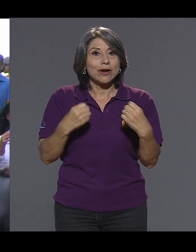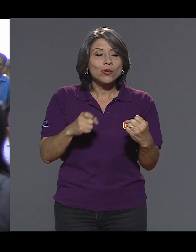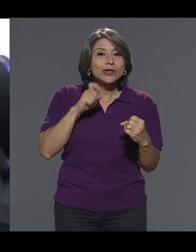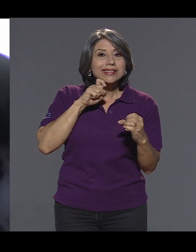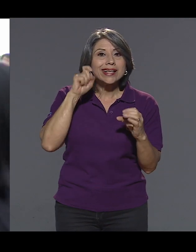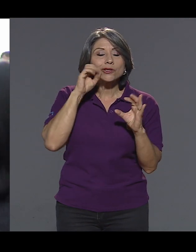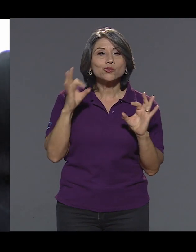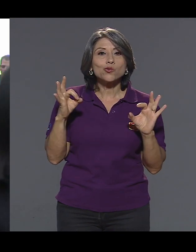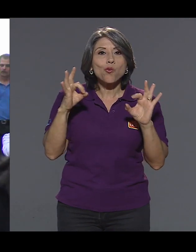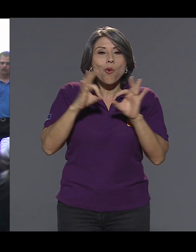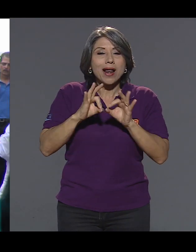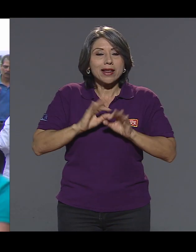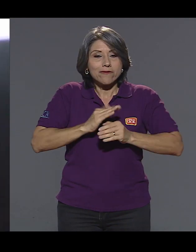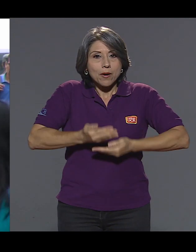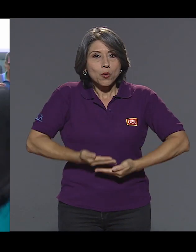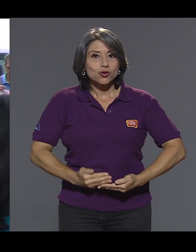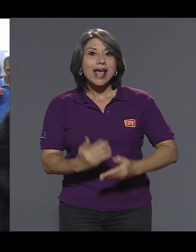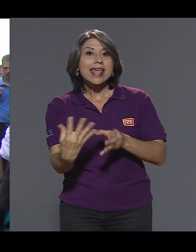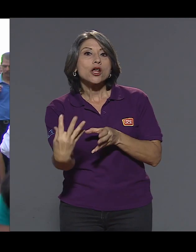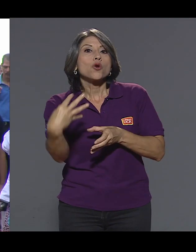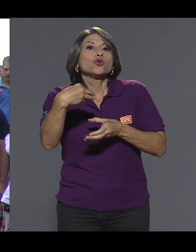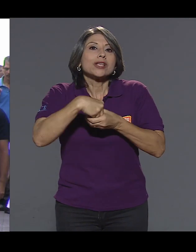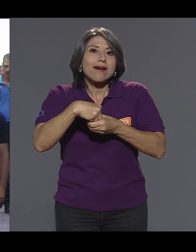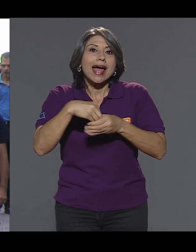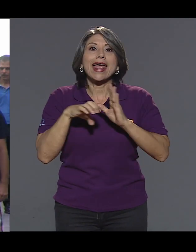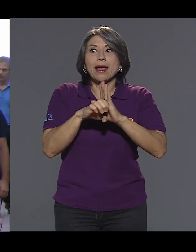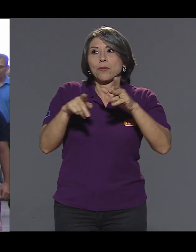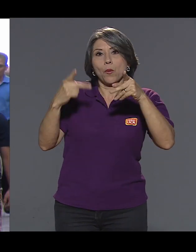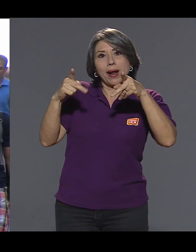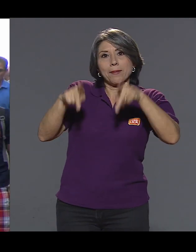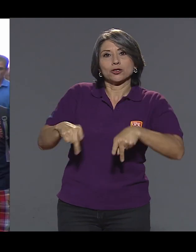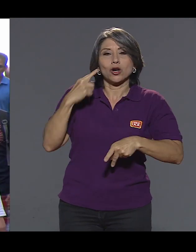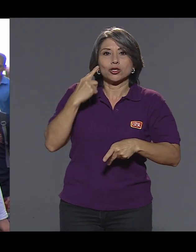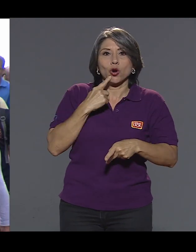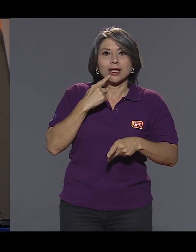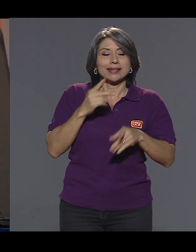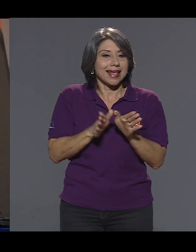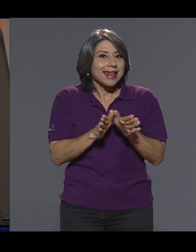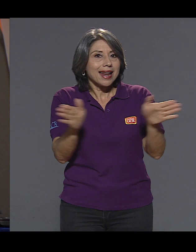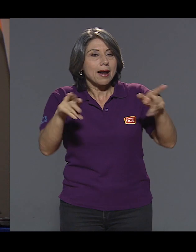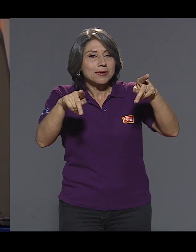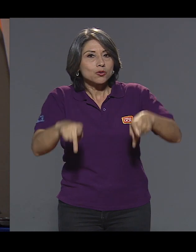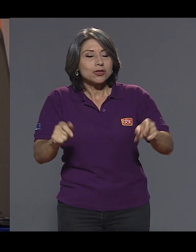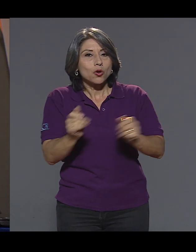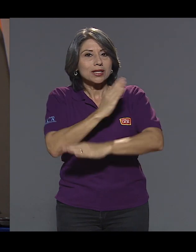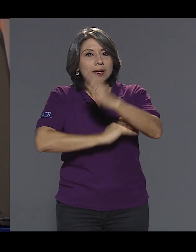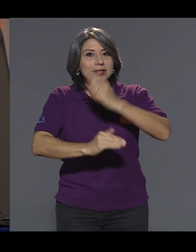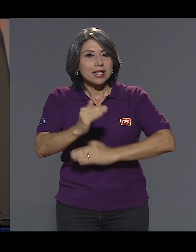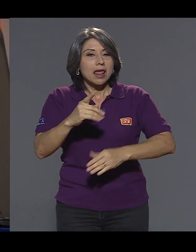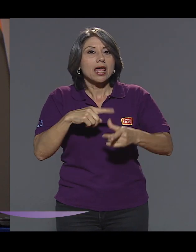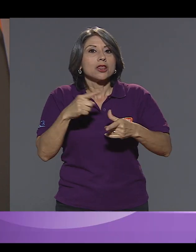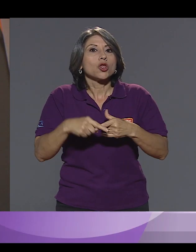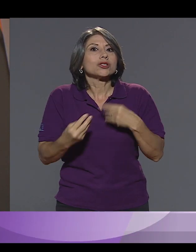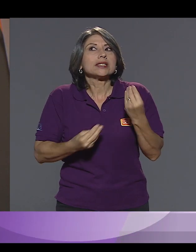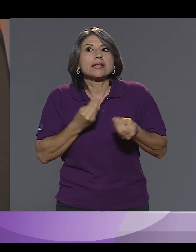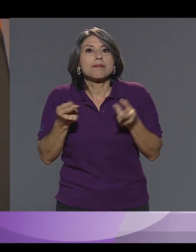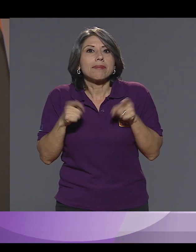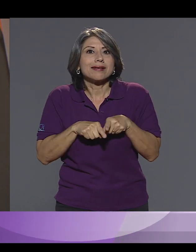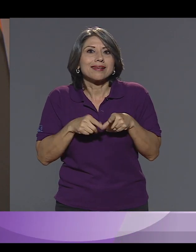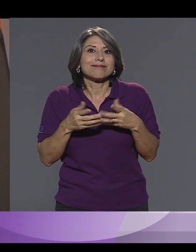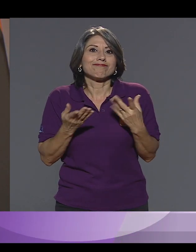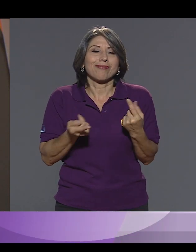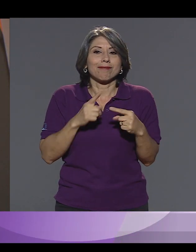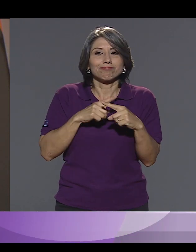inclusiva, por ejemplo, para las personas sordas y en general para las personas con discapacidad, la reserva es la pornografía. Esa es la